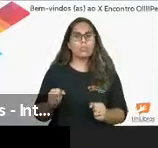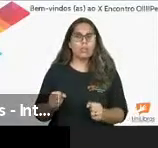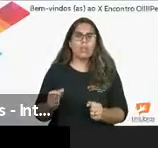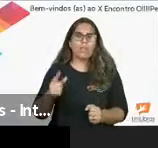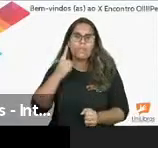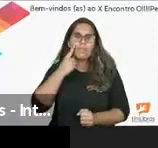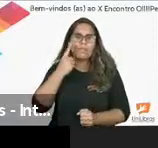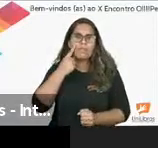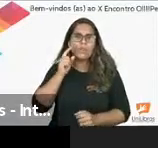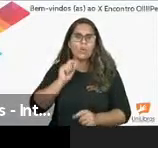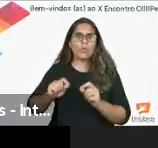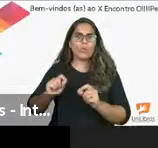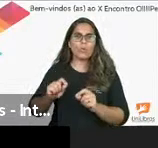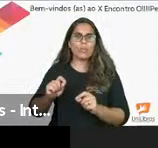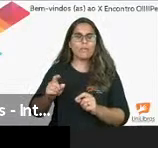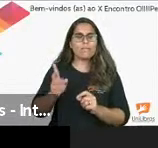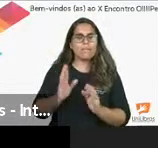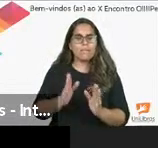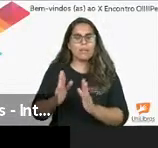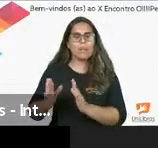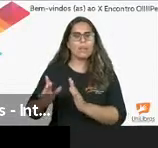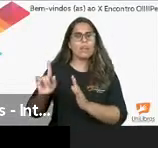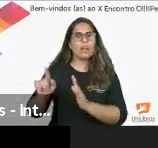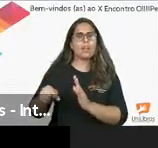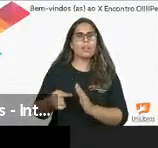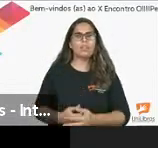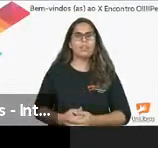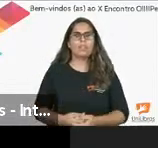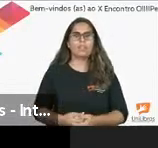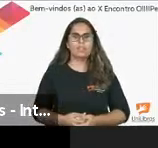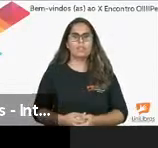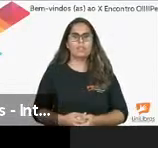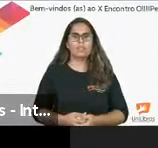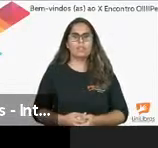un huevo de la misma clase porque estos dos son seres humanos.